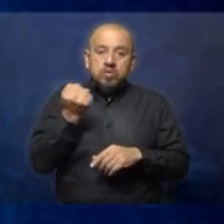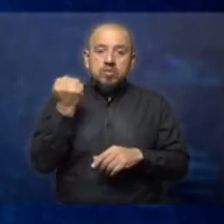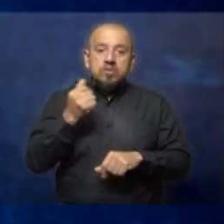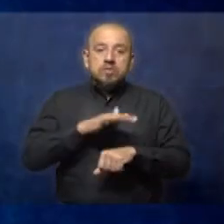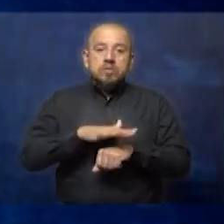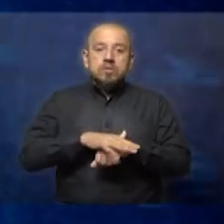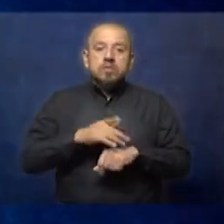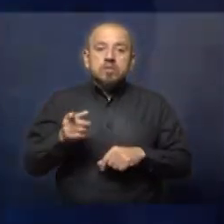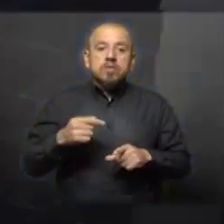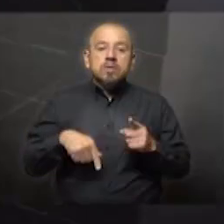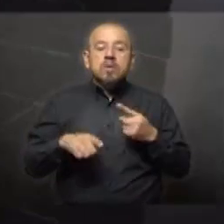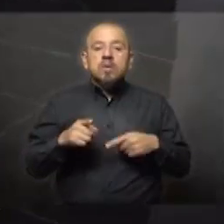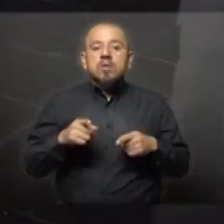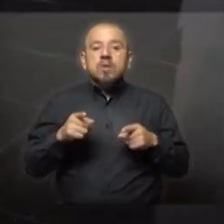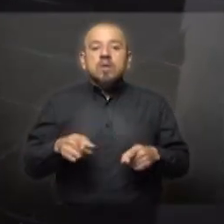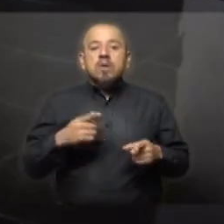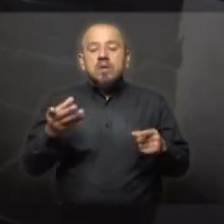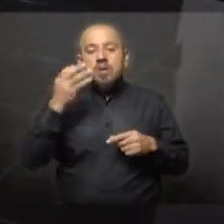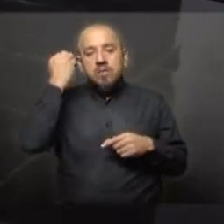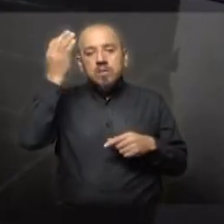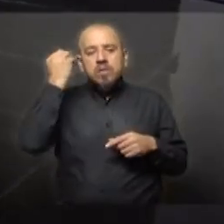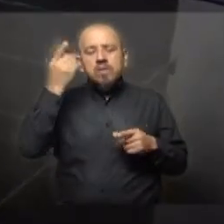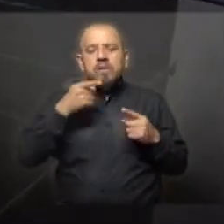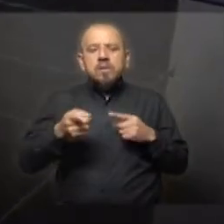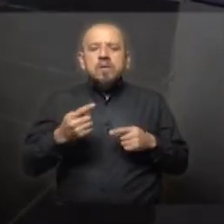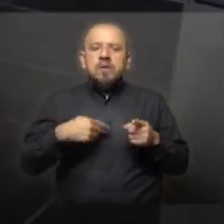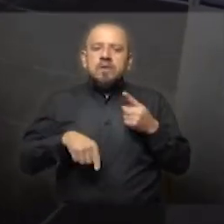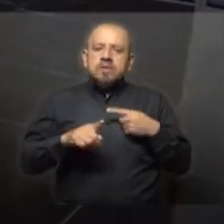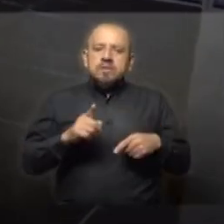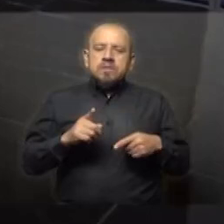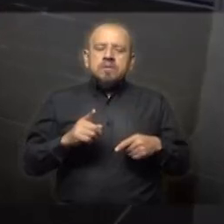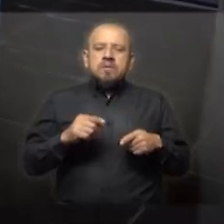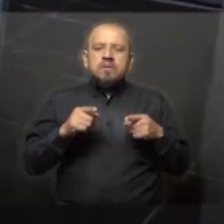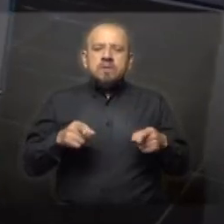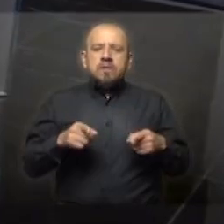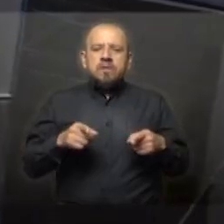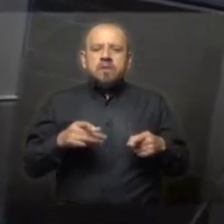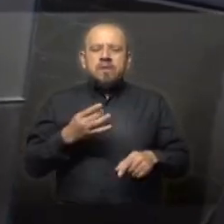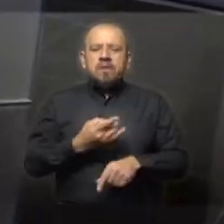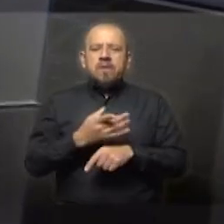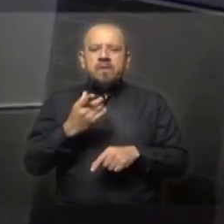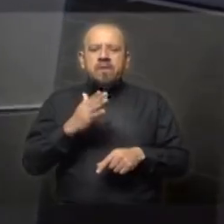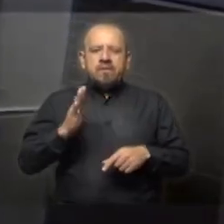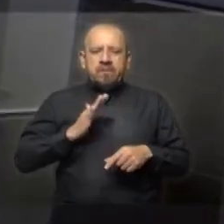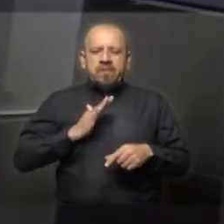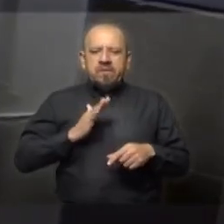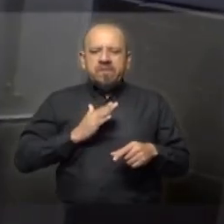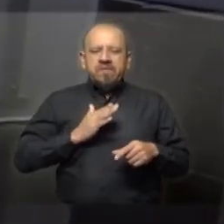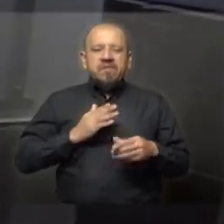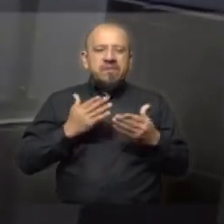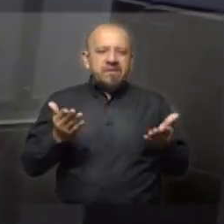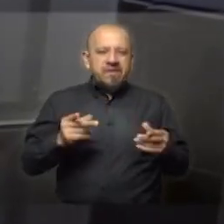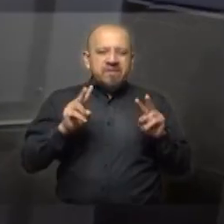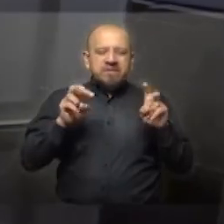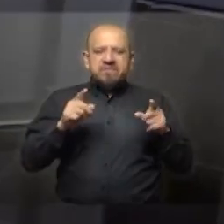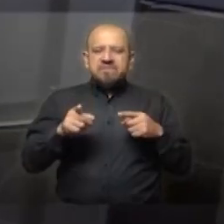que recoge como ustedes decían esas esas conferencias no Y de alguna manera instala en la academia la cuestión de la mujer no que era un